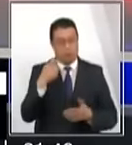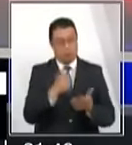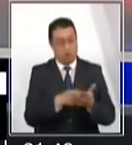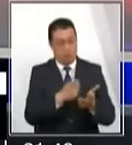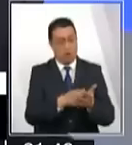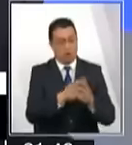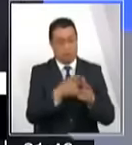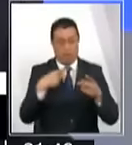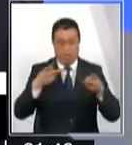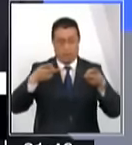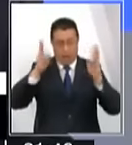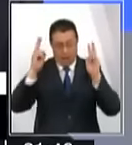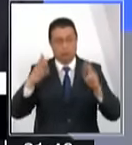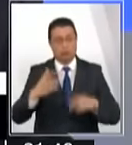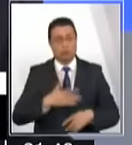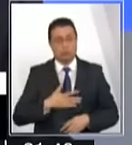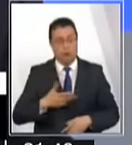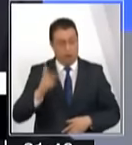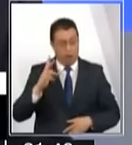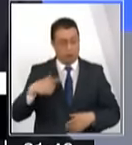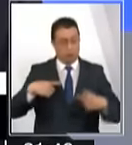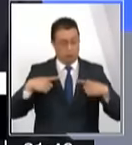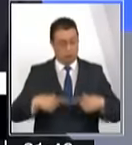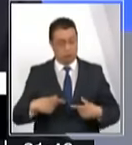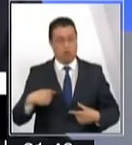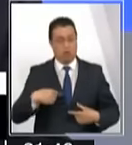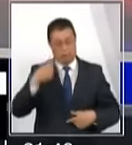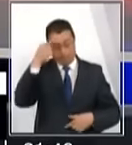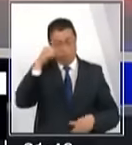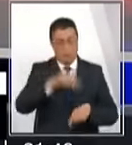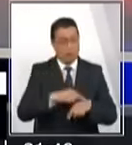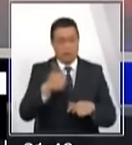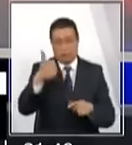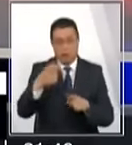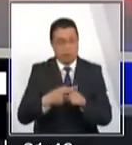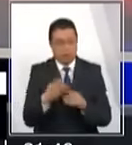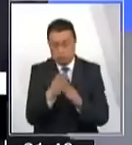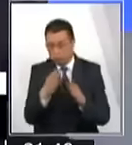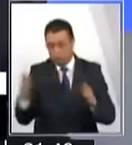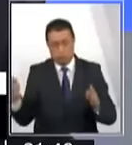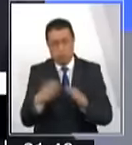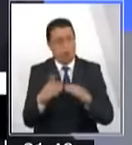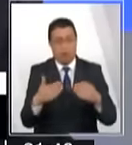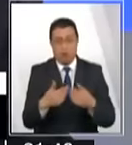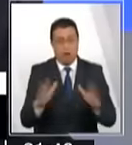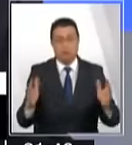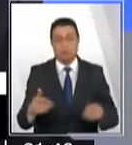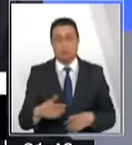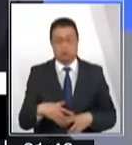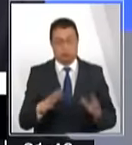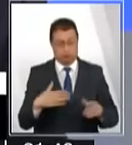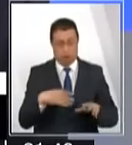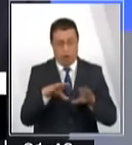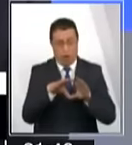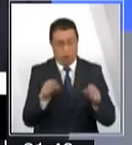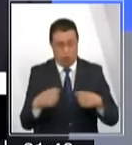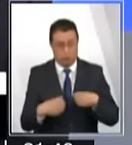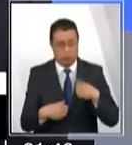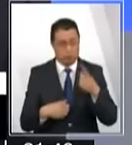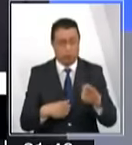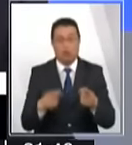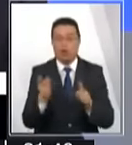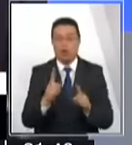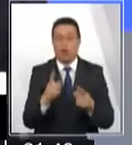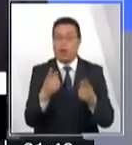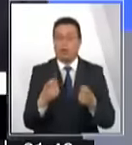sistema el derecho a ese descanso por se meses o por lo que sea necesario absolutamente de acuerdo con usted no es necesario que se